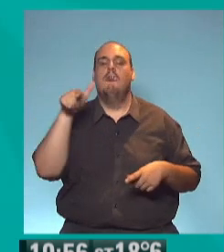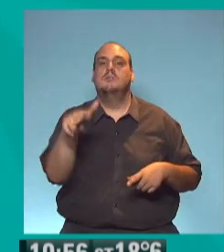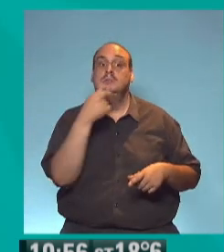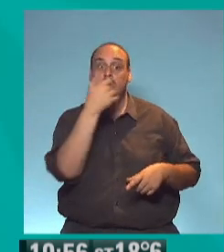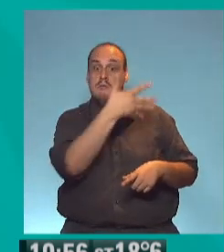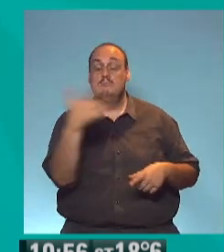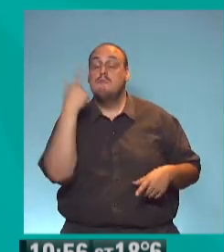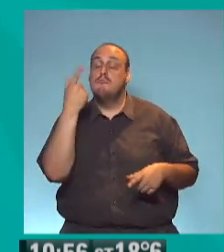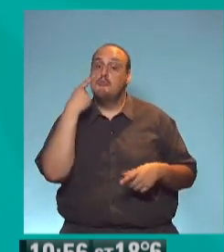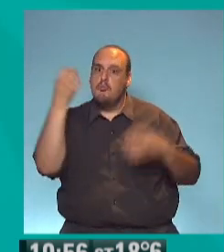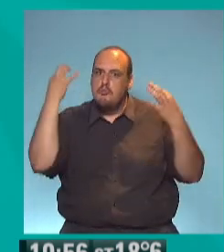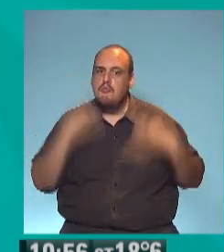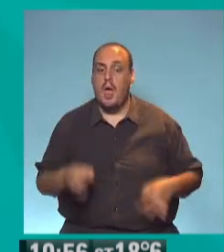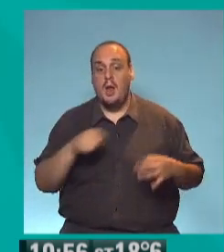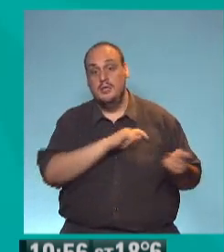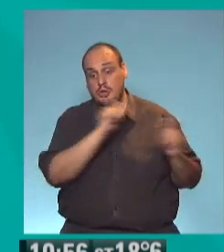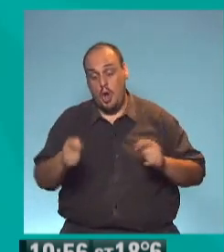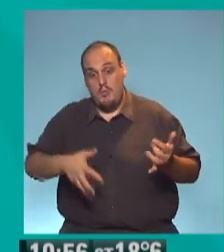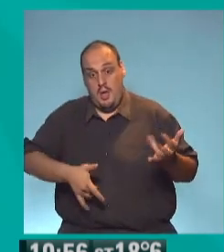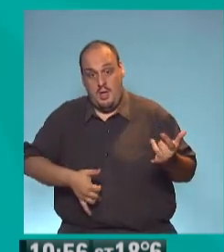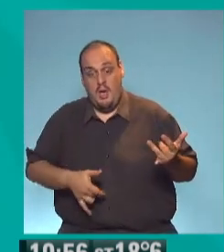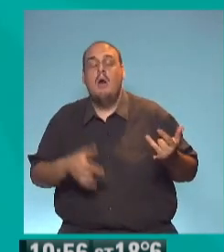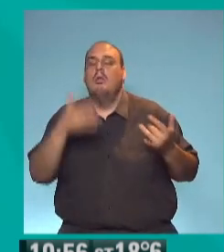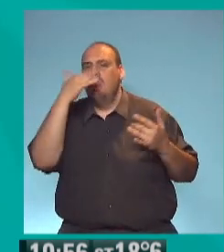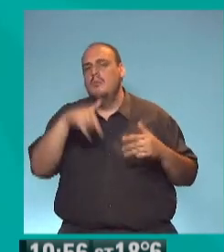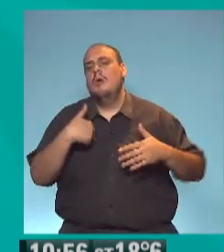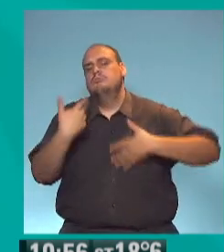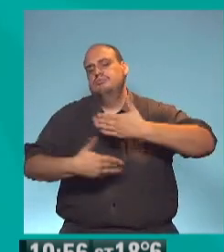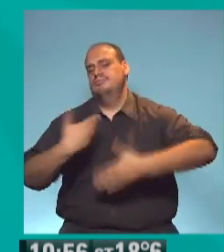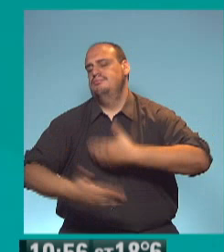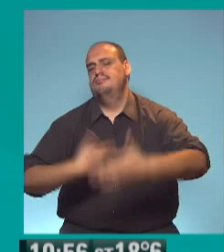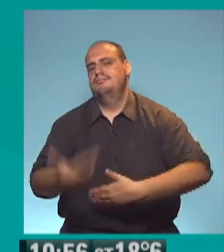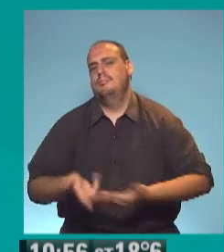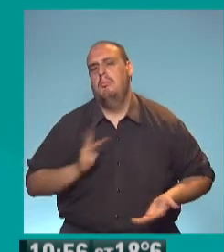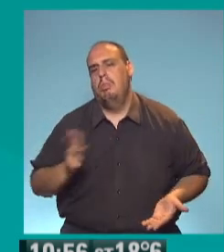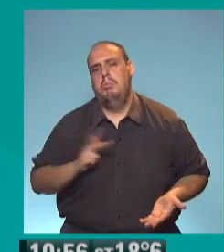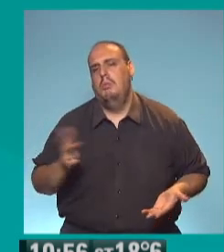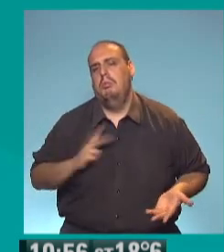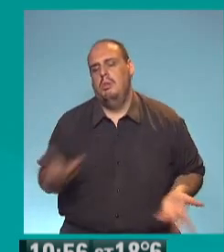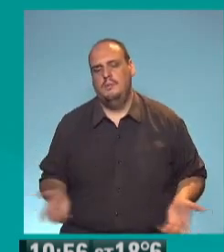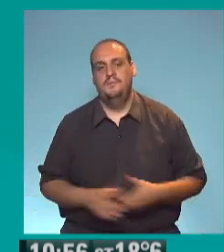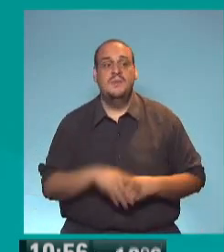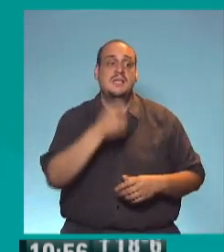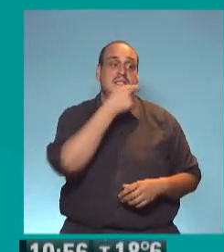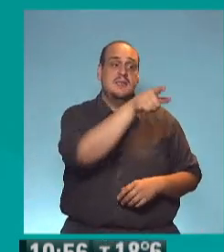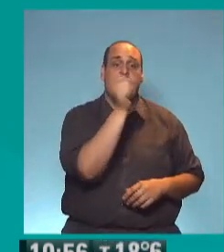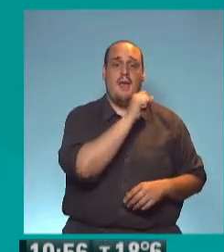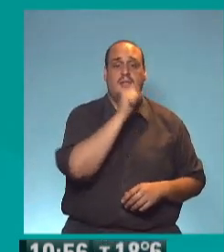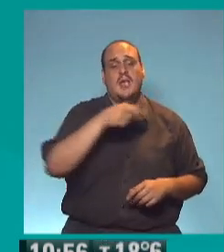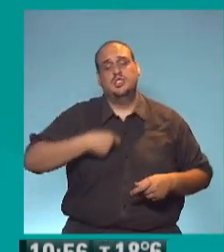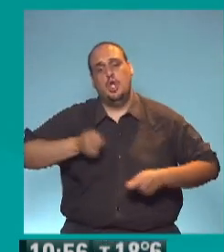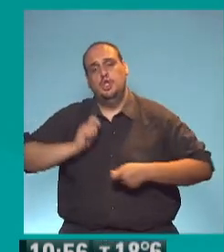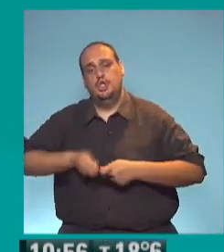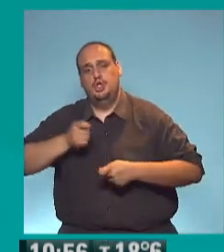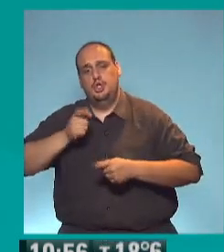y puede tocarlo en un instrumento, el resto es volcar lo que siente en sonidos. Si usted canta y yo acompaño con el toc-toc,